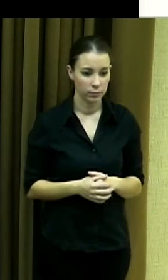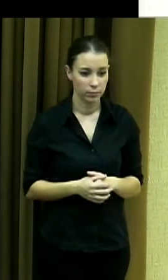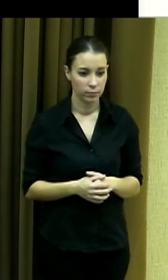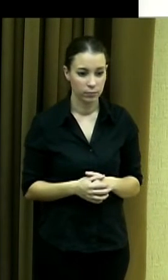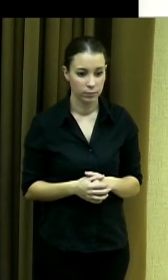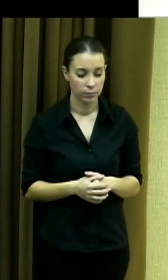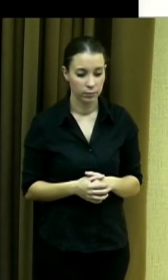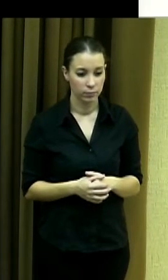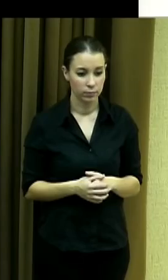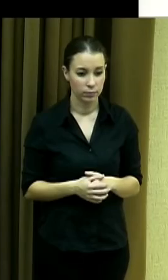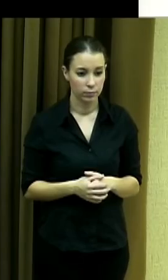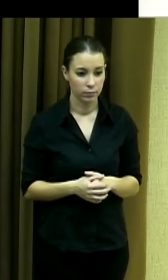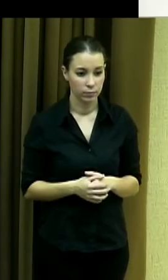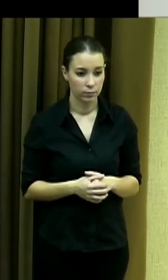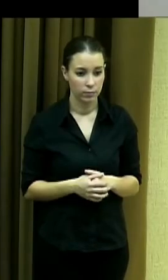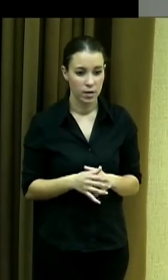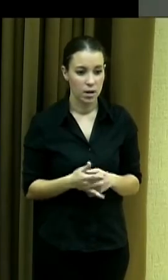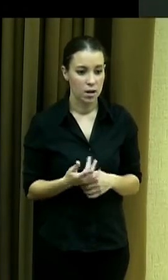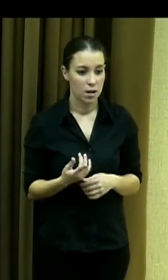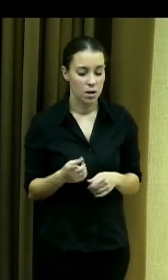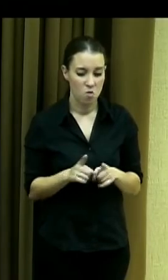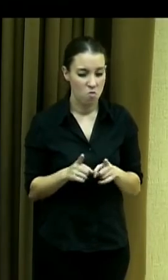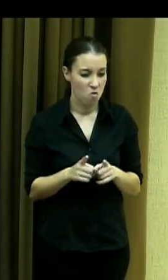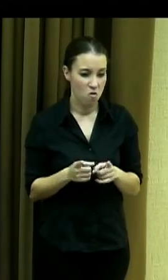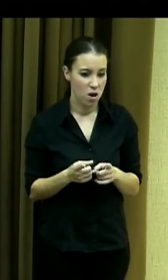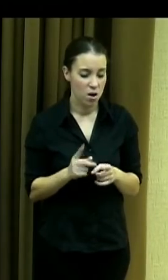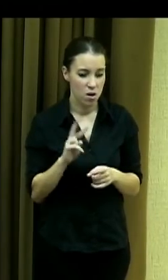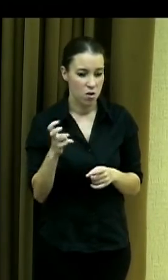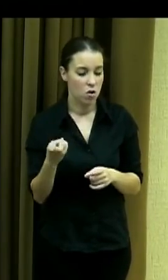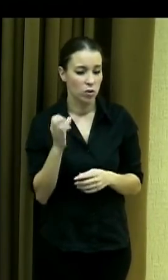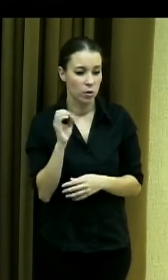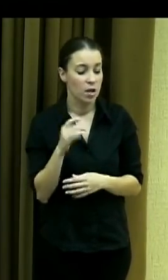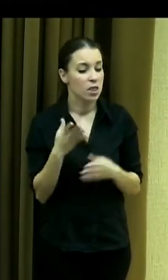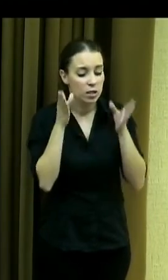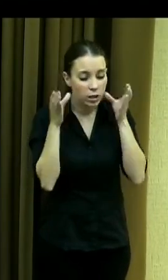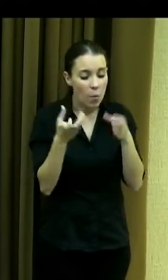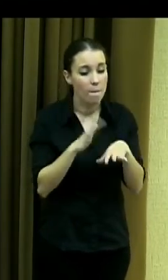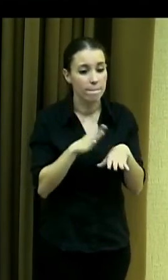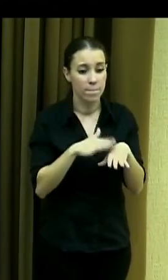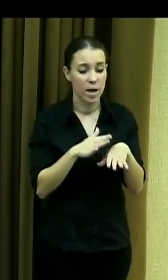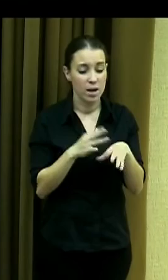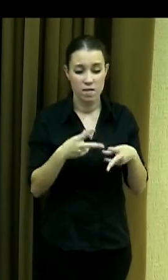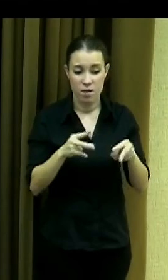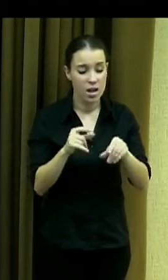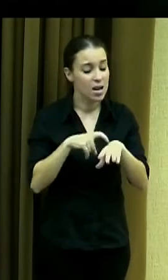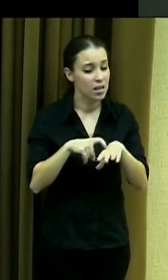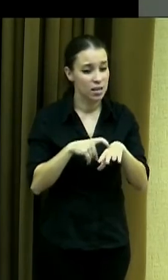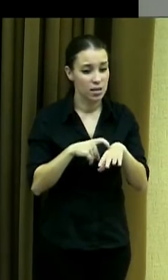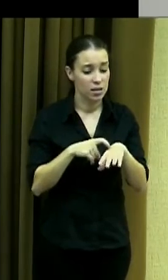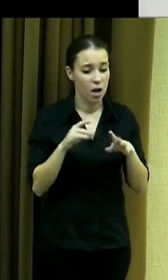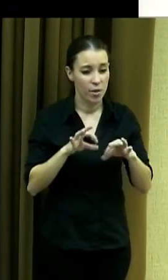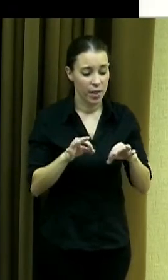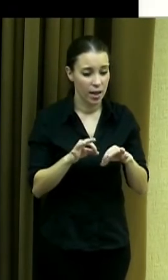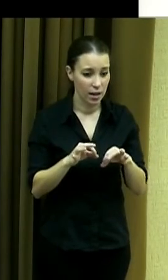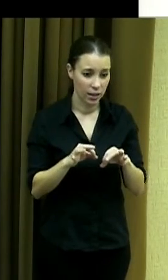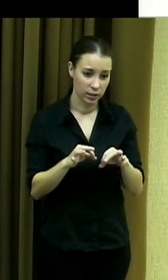Bueno, es más de lo mismo. Y centrarme ya, para terminar, las características tan especiales que tiene la valoración de